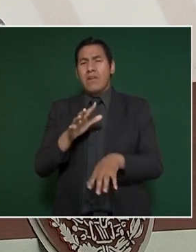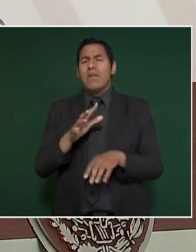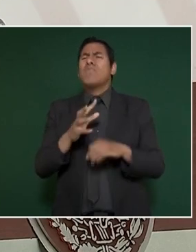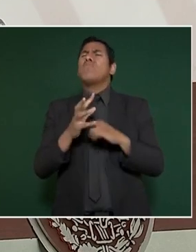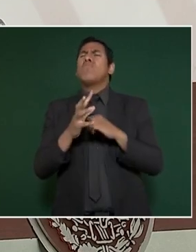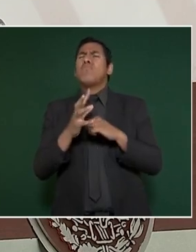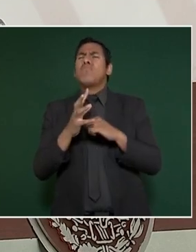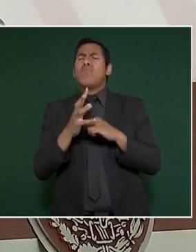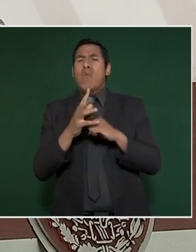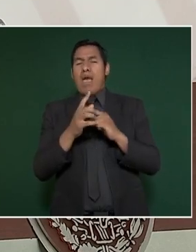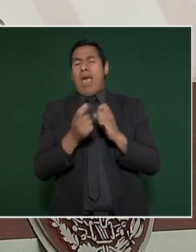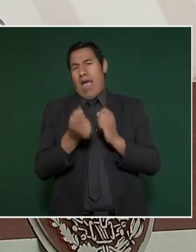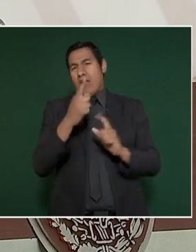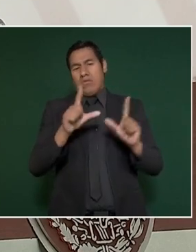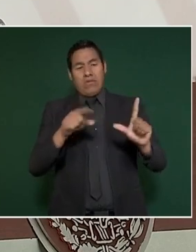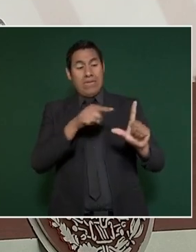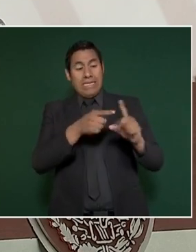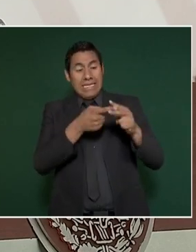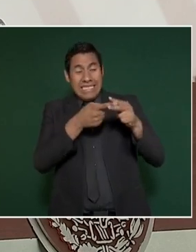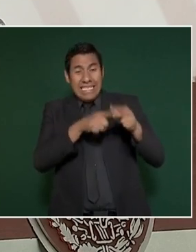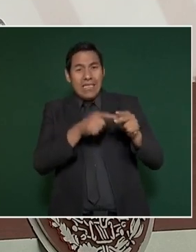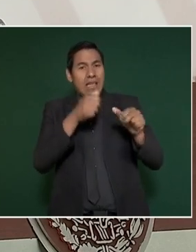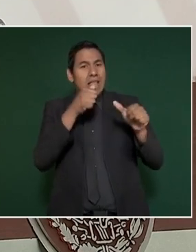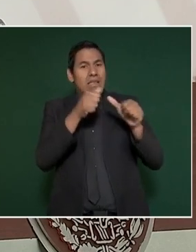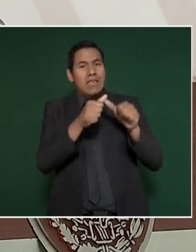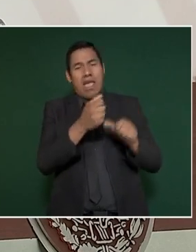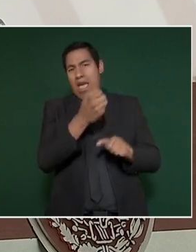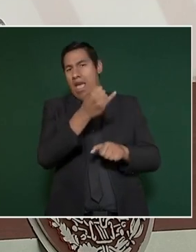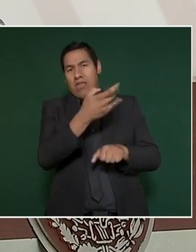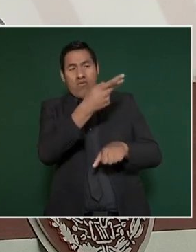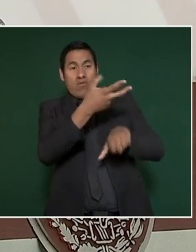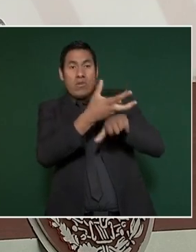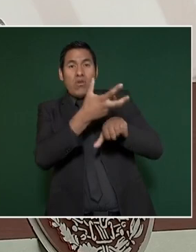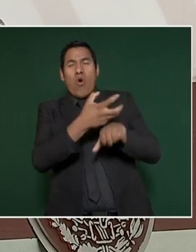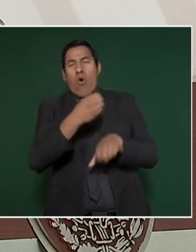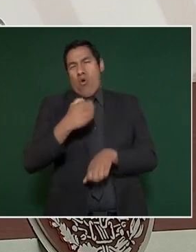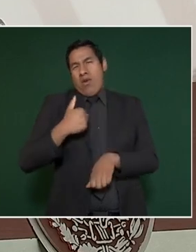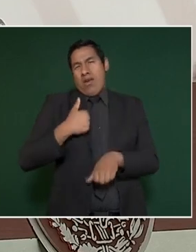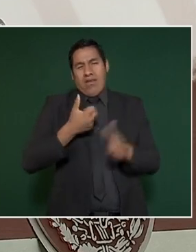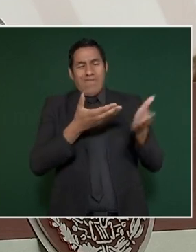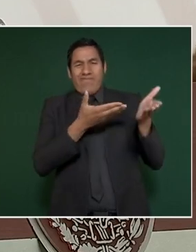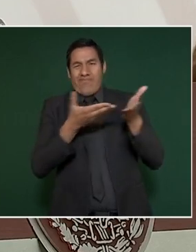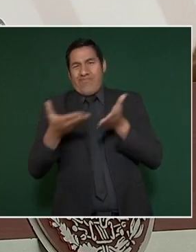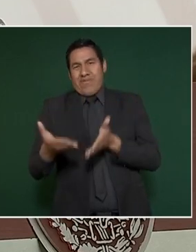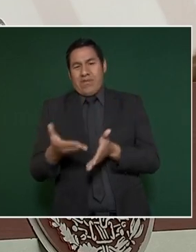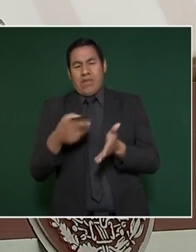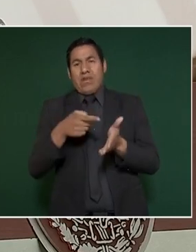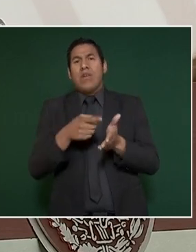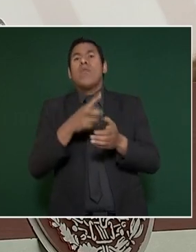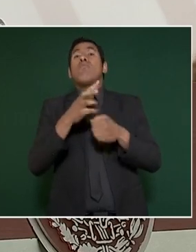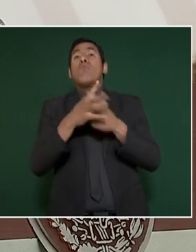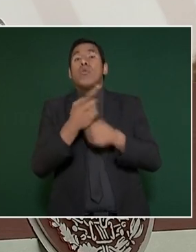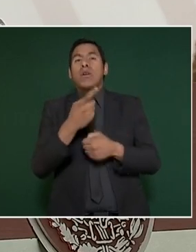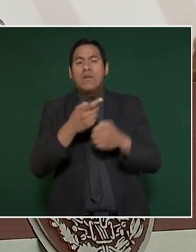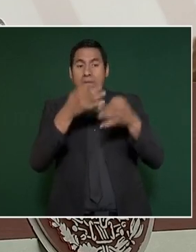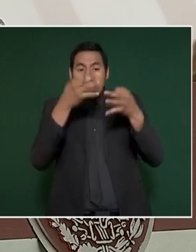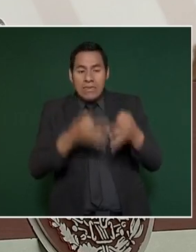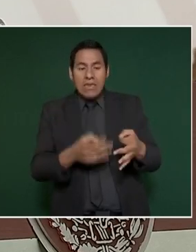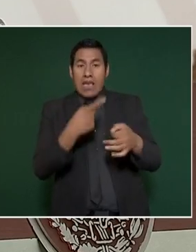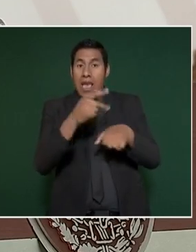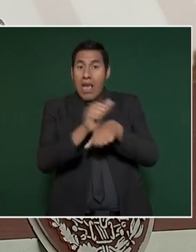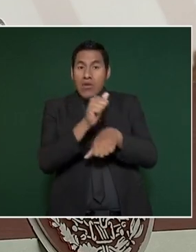letra y no con número como como vienen de Estados Unidos o de Canadá porque provienen de Europa o de